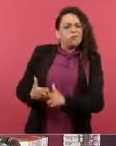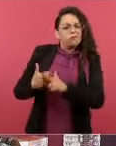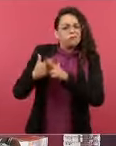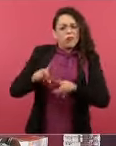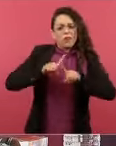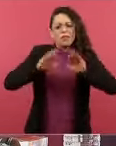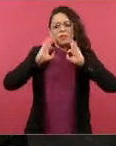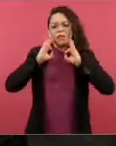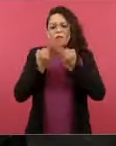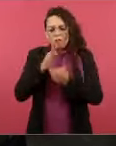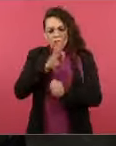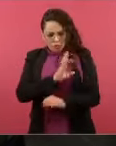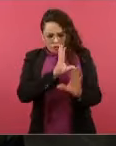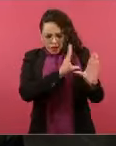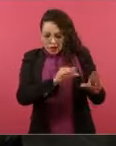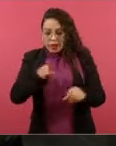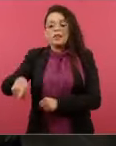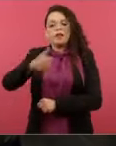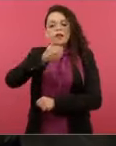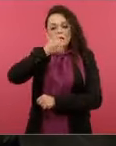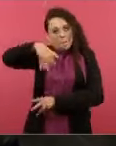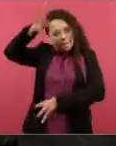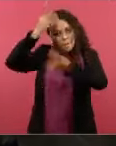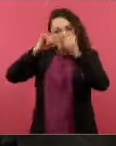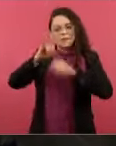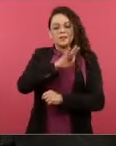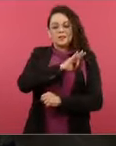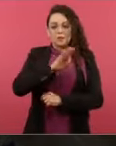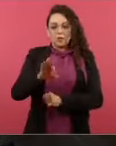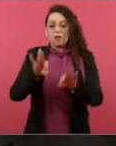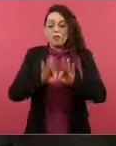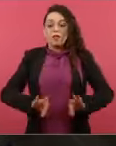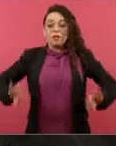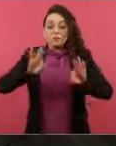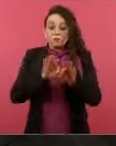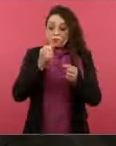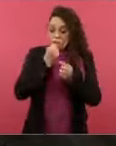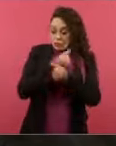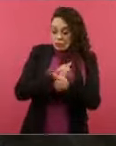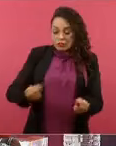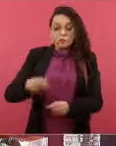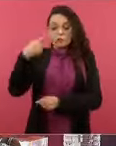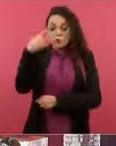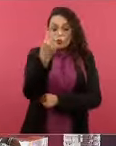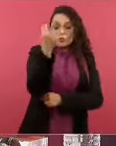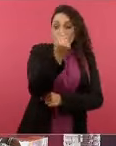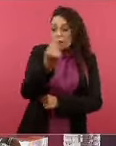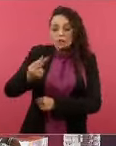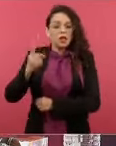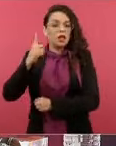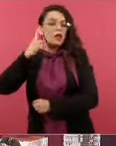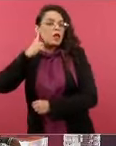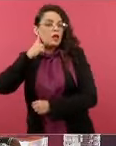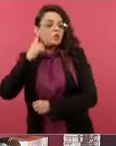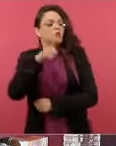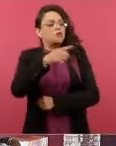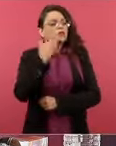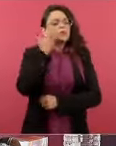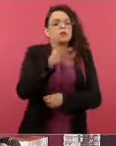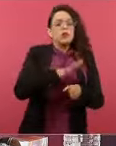pero insistimos mucho, es muy importante escuchar a los alumnos y su necesidad. ¿Qué es lo que quieren aprender? ¿Qué es